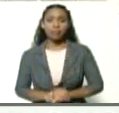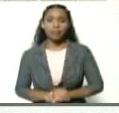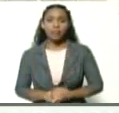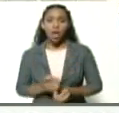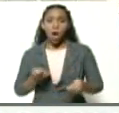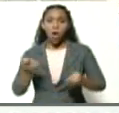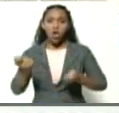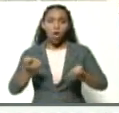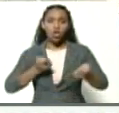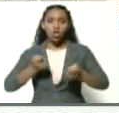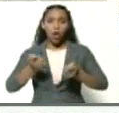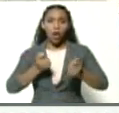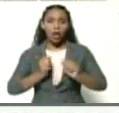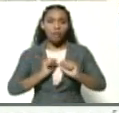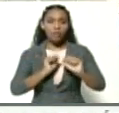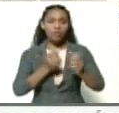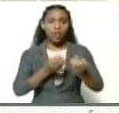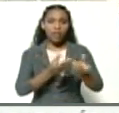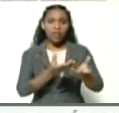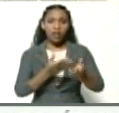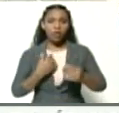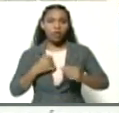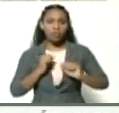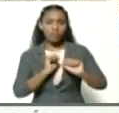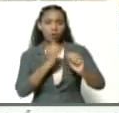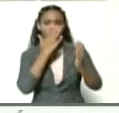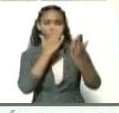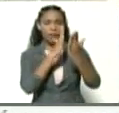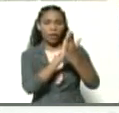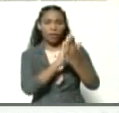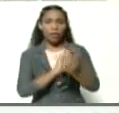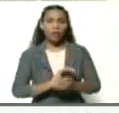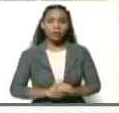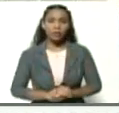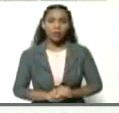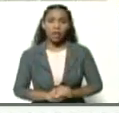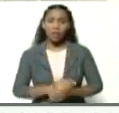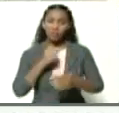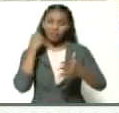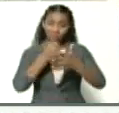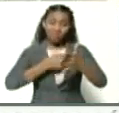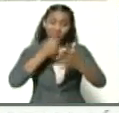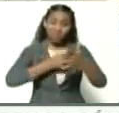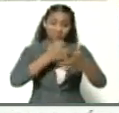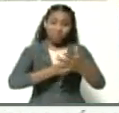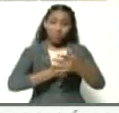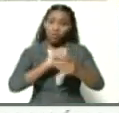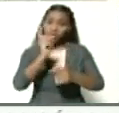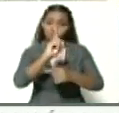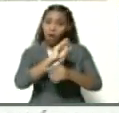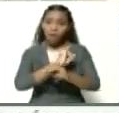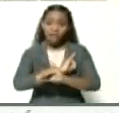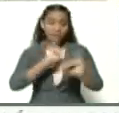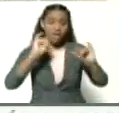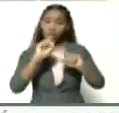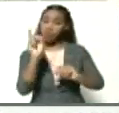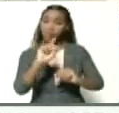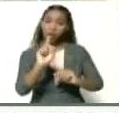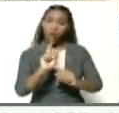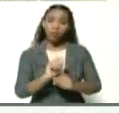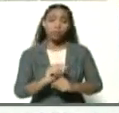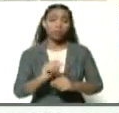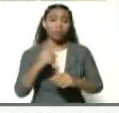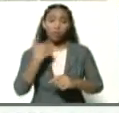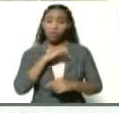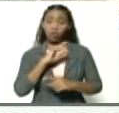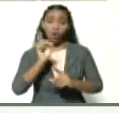controles epidemiológicos, controles fronterizos. Es una lucha de no acabar, donde no nos podemos